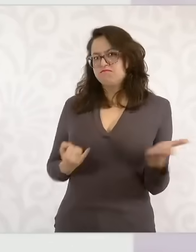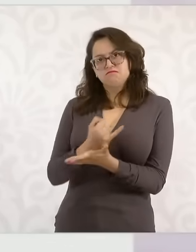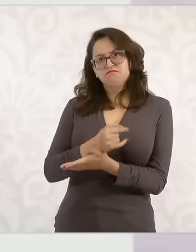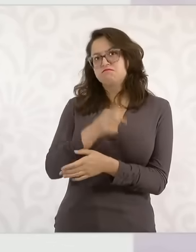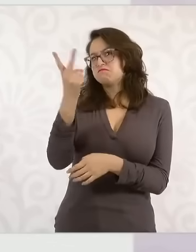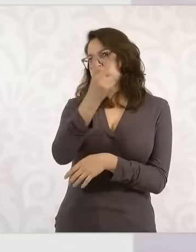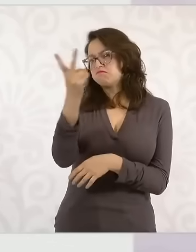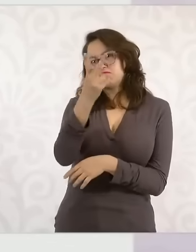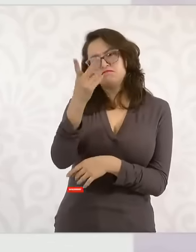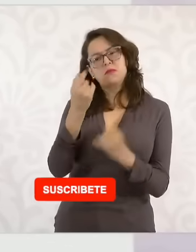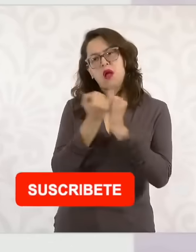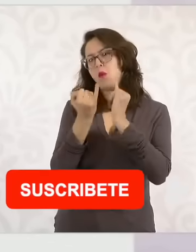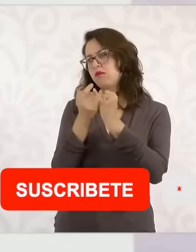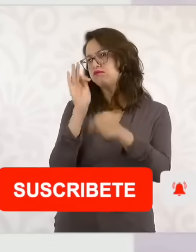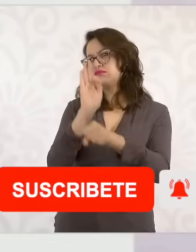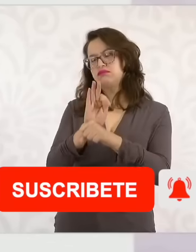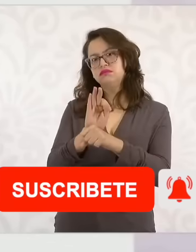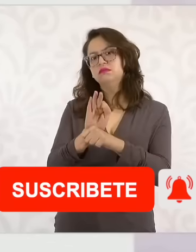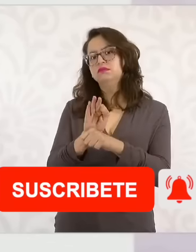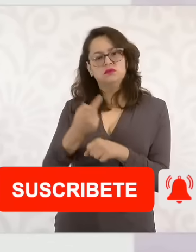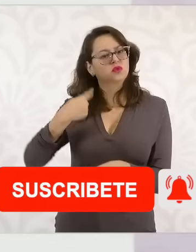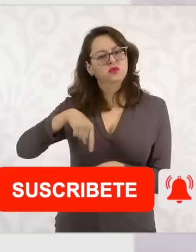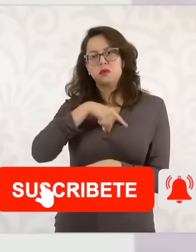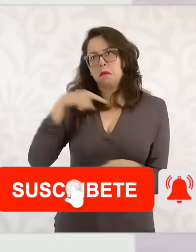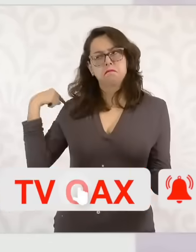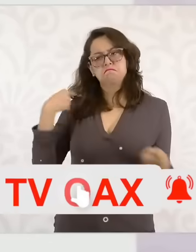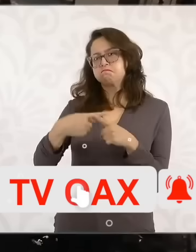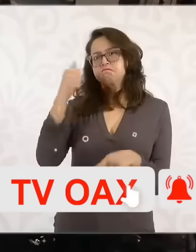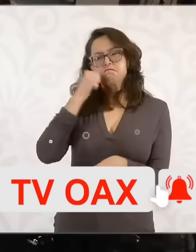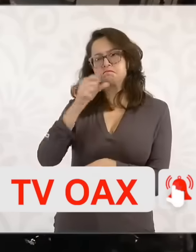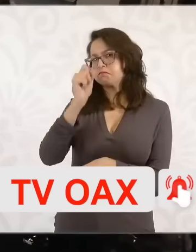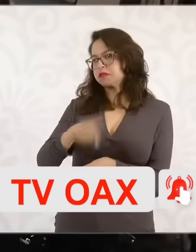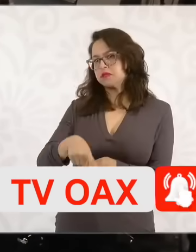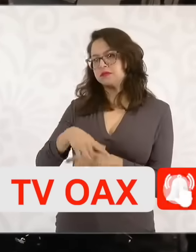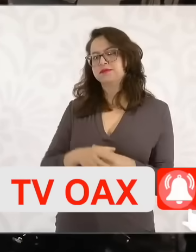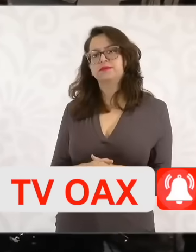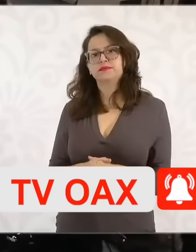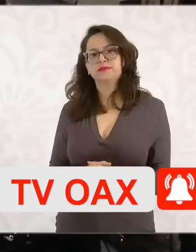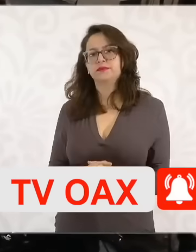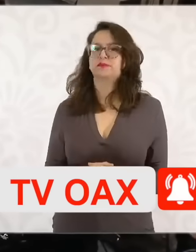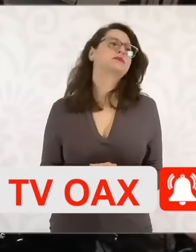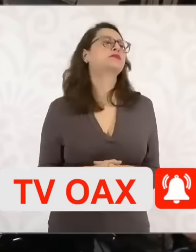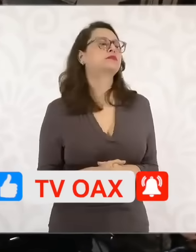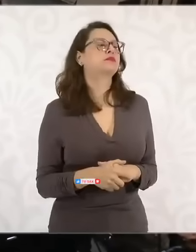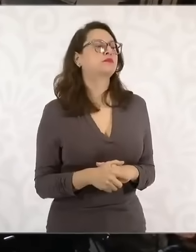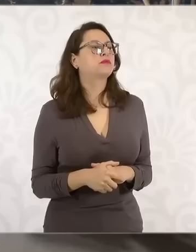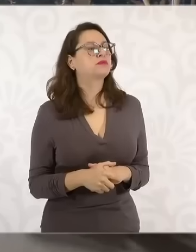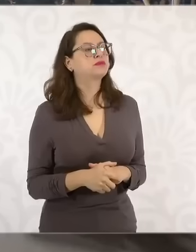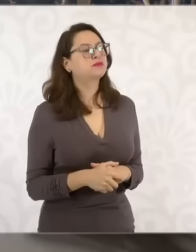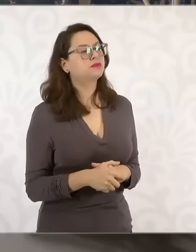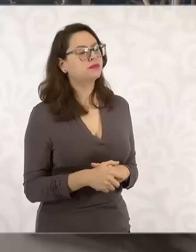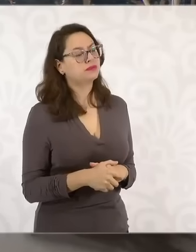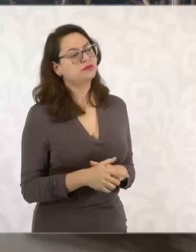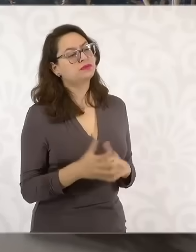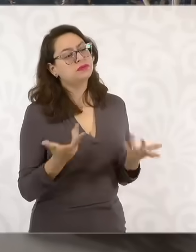sido siempre nuestra posición y la que manifestamos el día de hoy. Este entendimiento que usted señalaba hace unos momentos que se